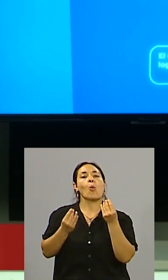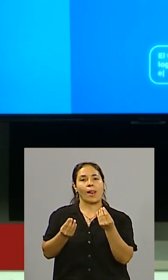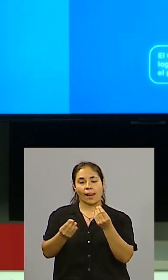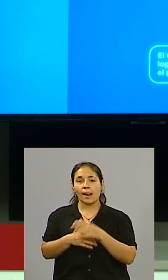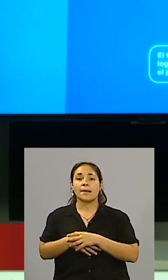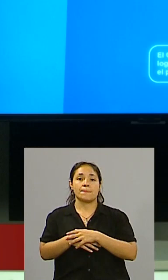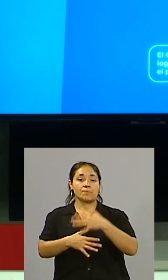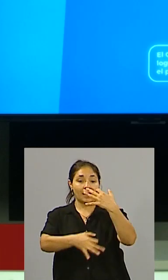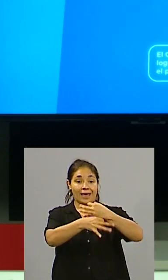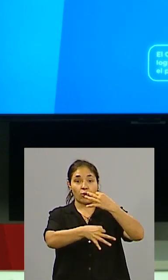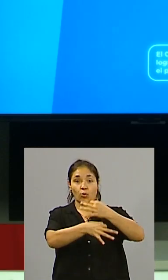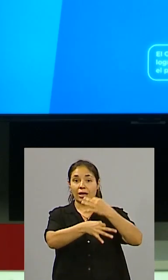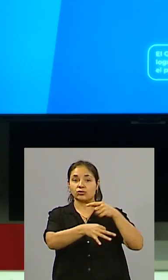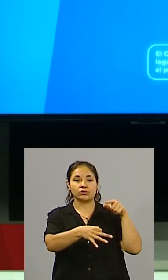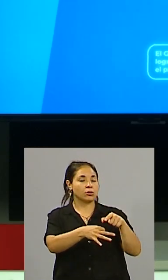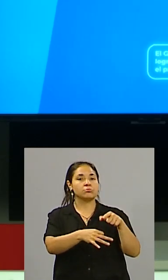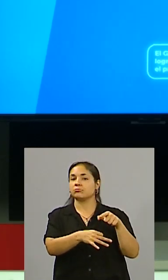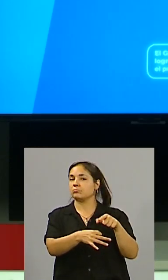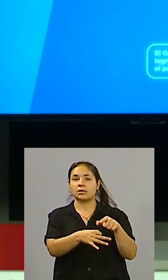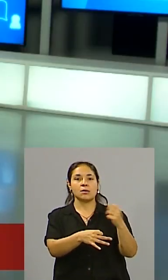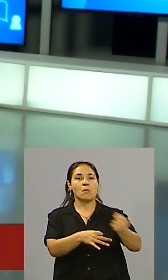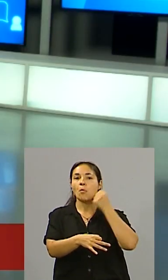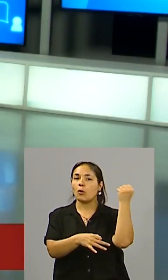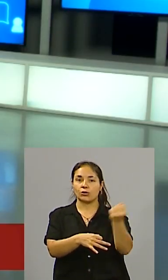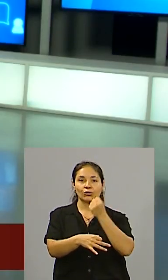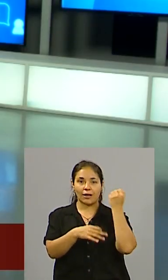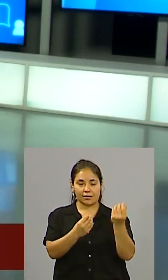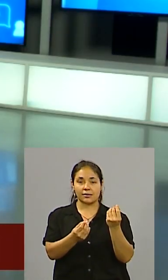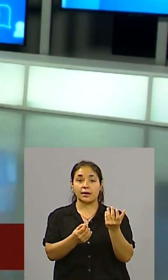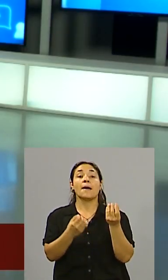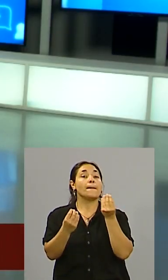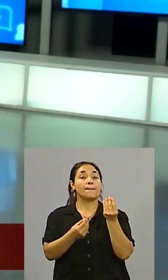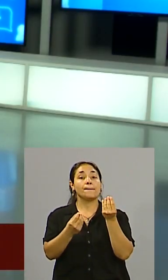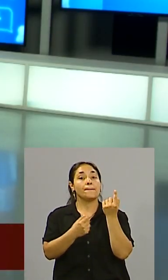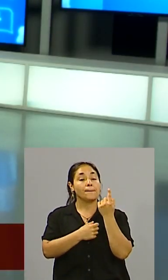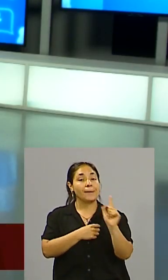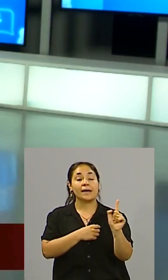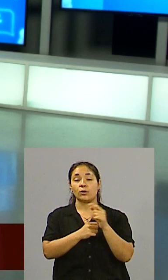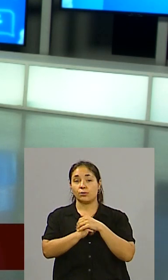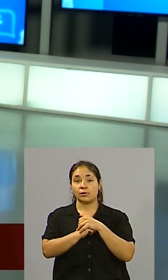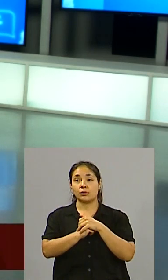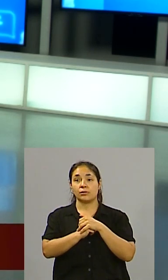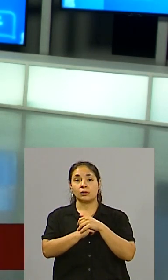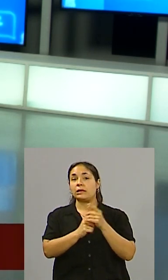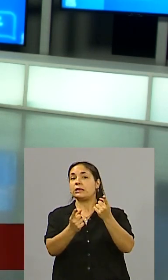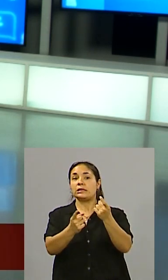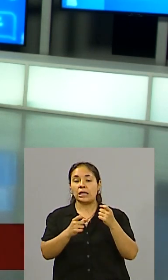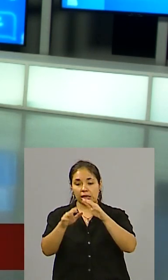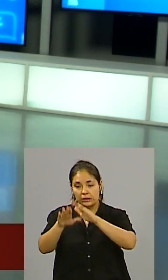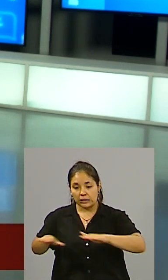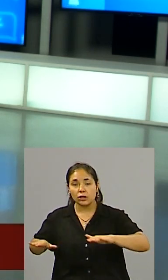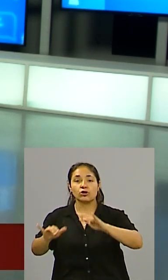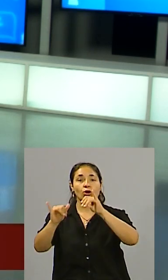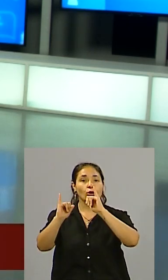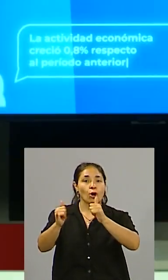la educación, ¿no? es un complemento necesario, importante, pero que necesita un niño, una niña y un adolescente que